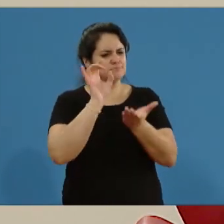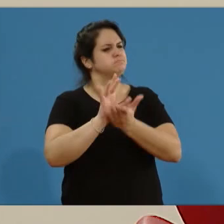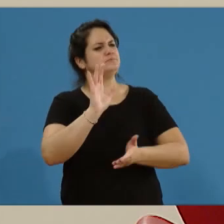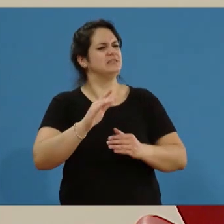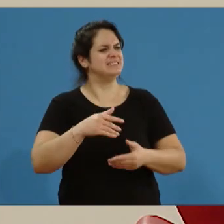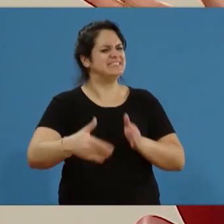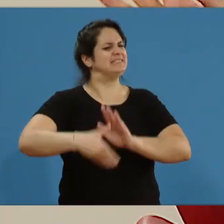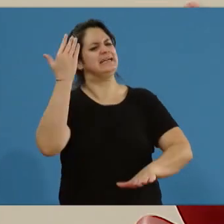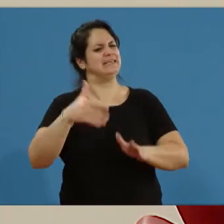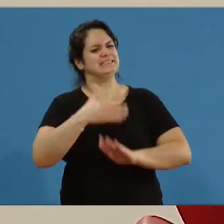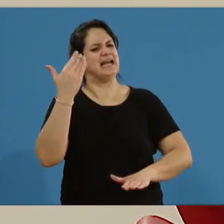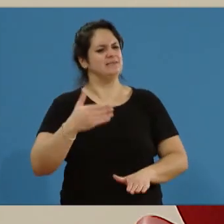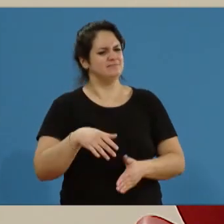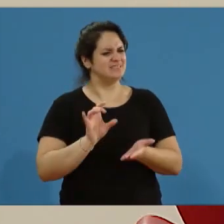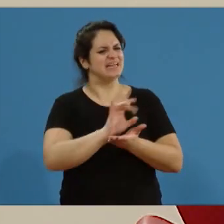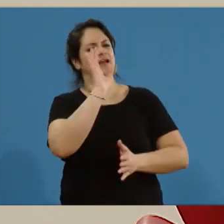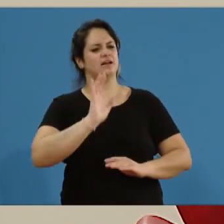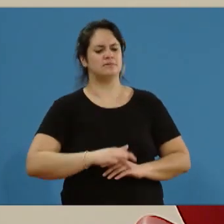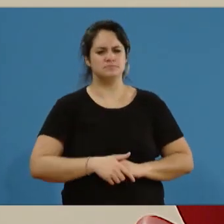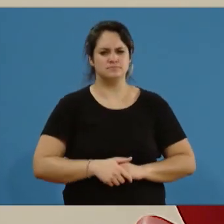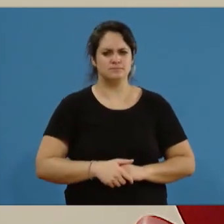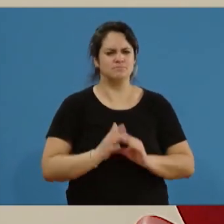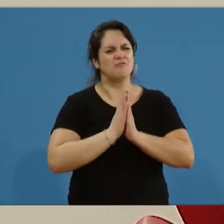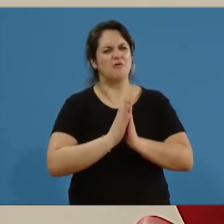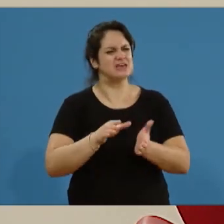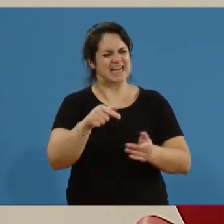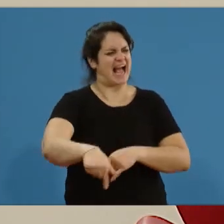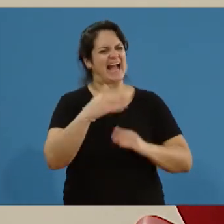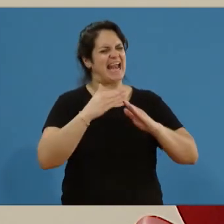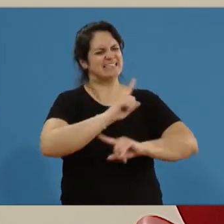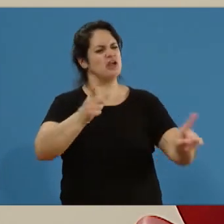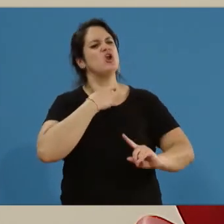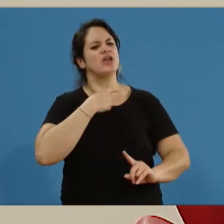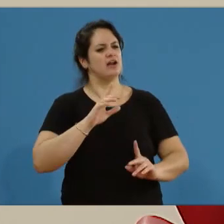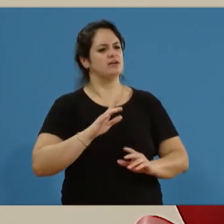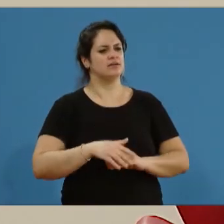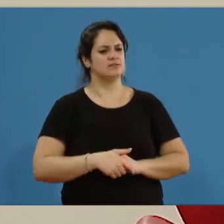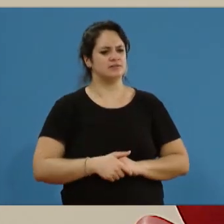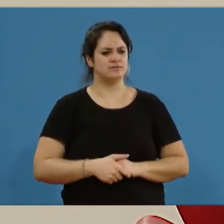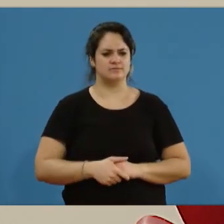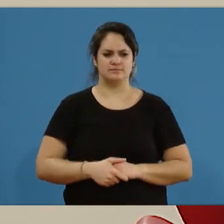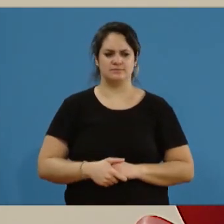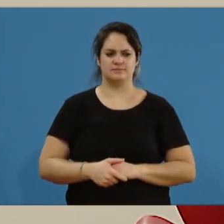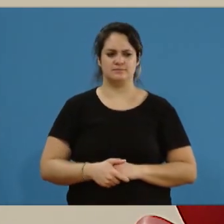casa. Ya, sacalo de la casa, Natacha. Sacalo de la Natacha, por favor. Sacalo de la calle. Sacalo de la casa, Natacha, por favor, te lo